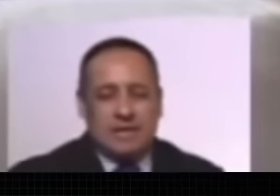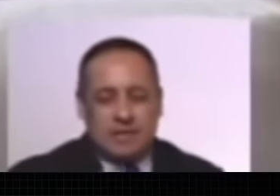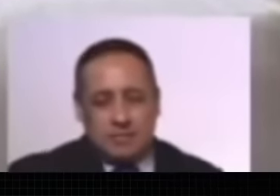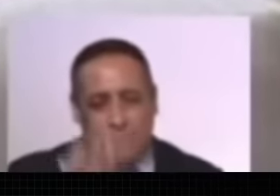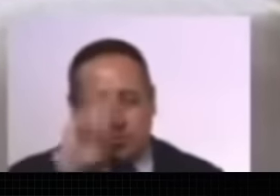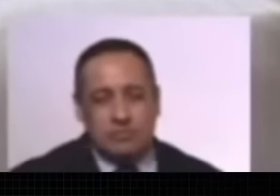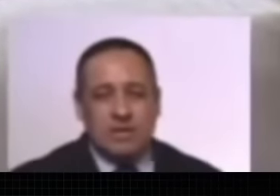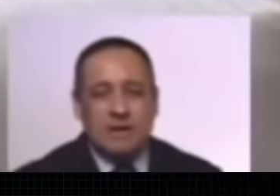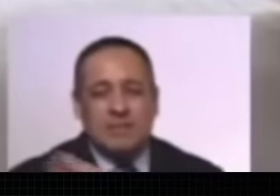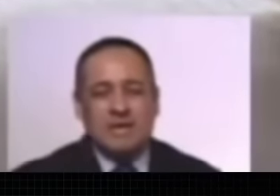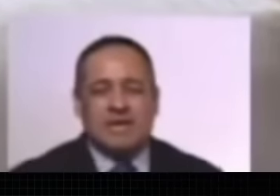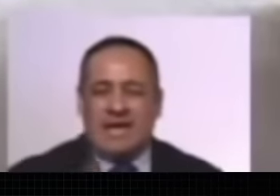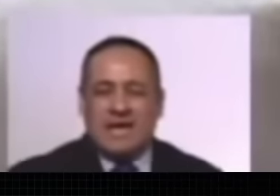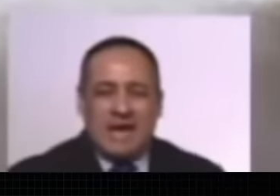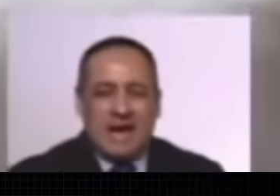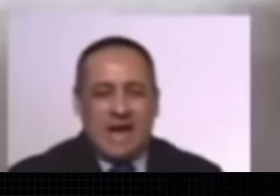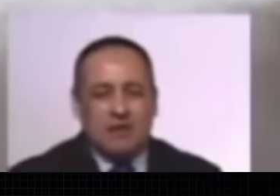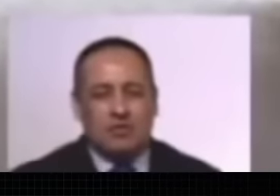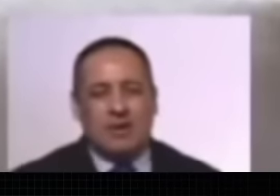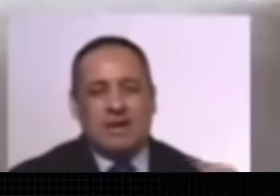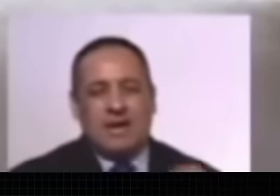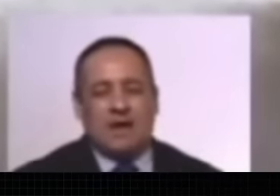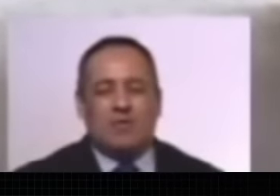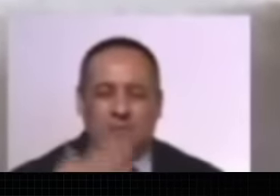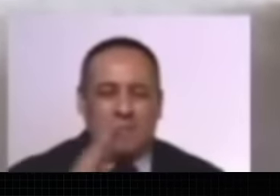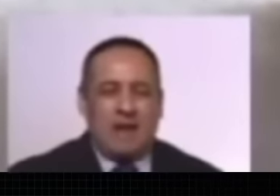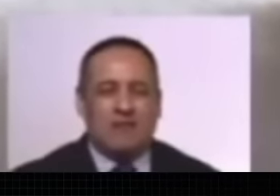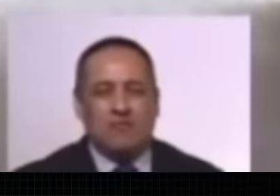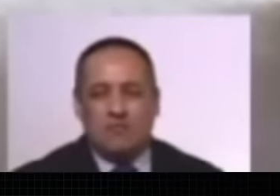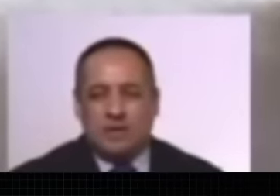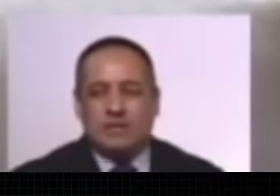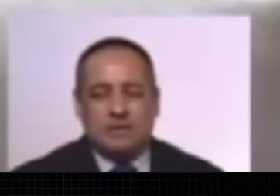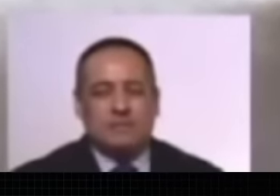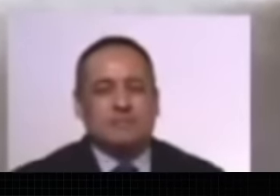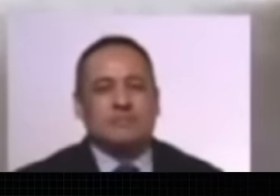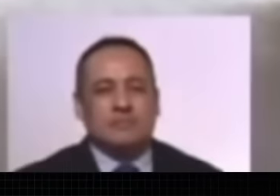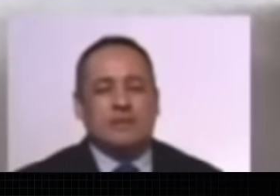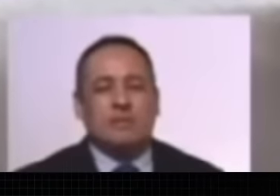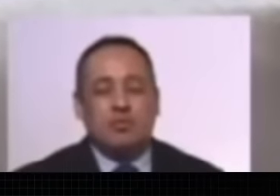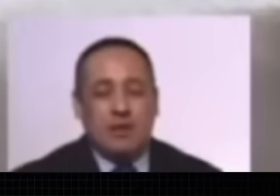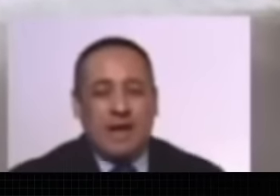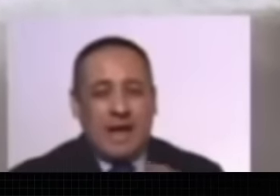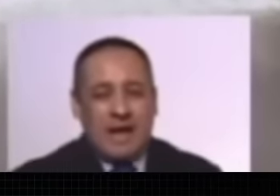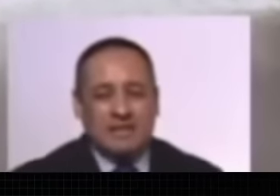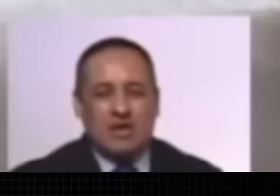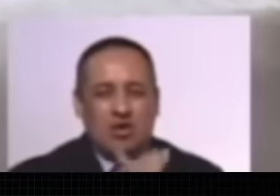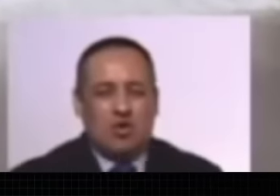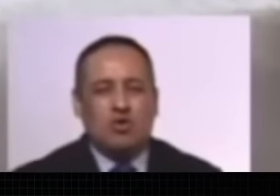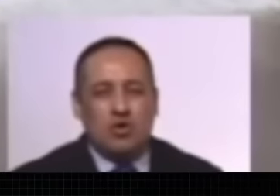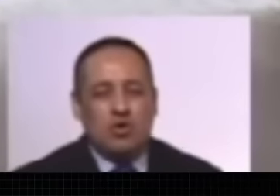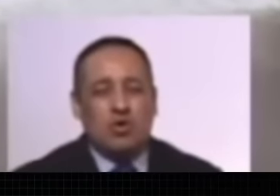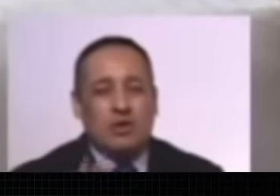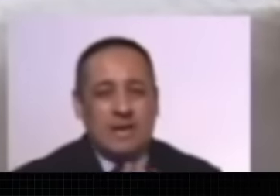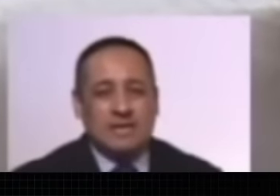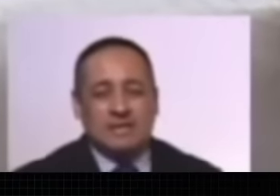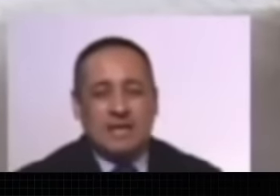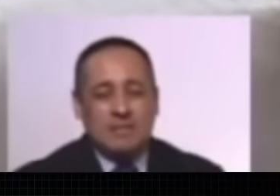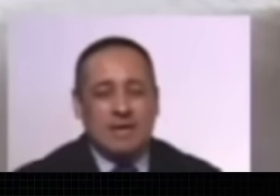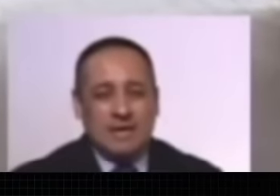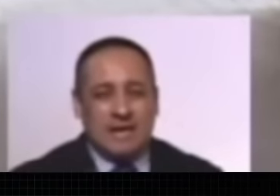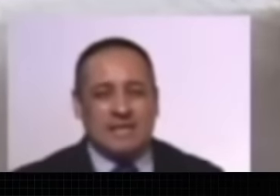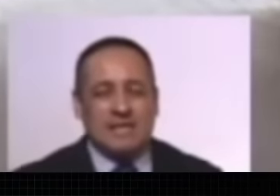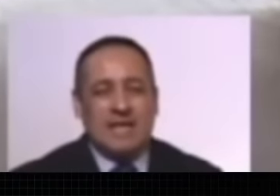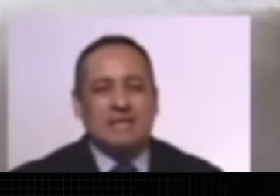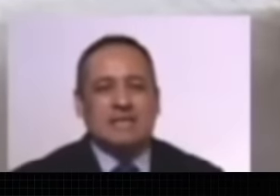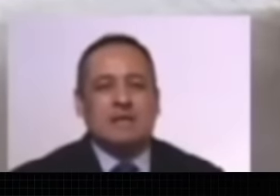de la Nación que defraudó el cargo de la peor manera posible. atentando contra nuestras leyes para ponerse